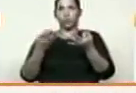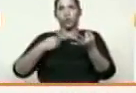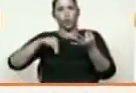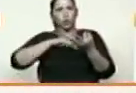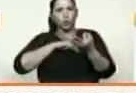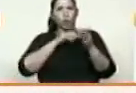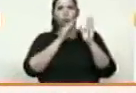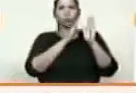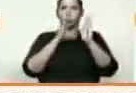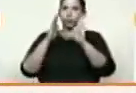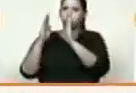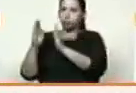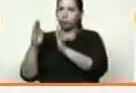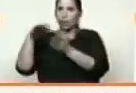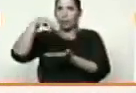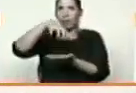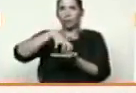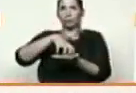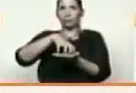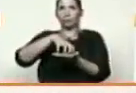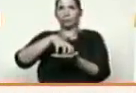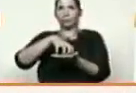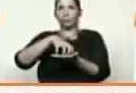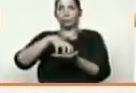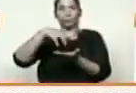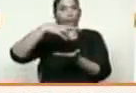Estado? Creo que no.